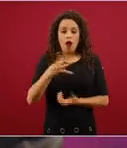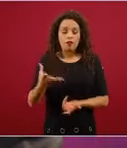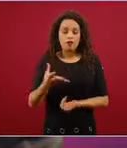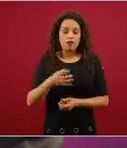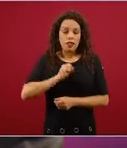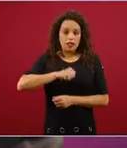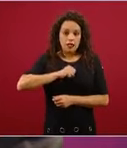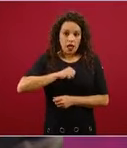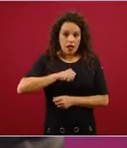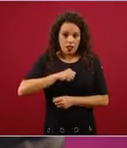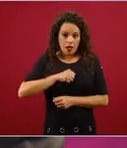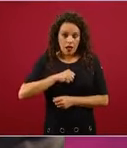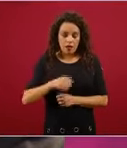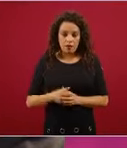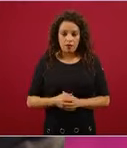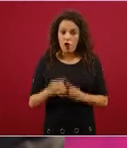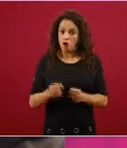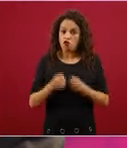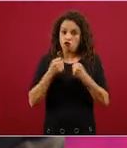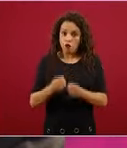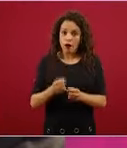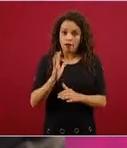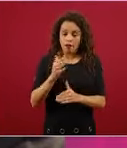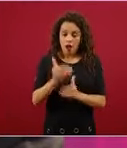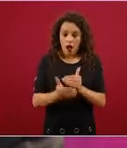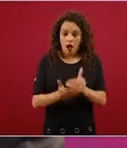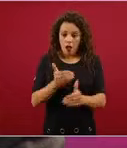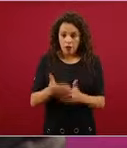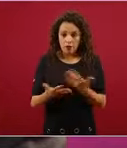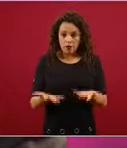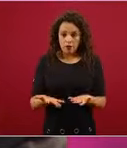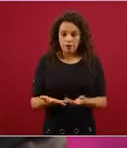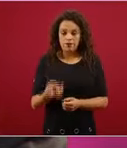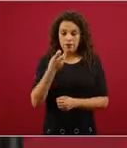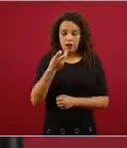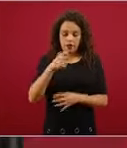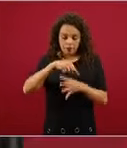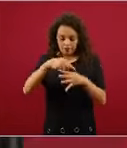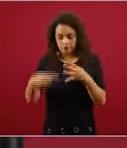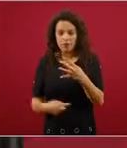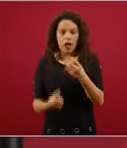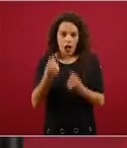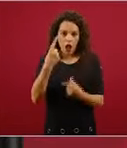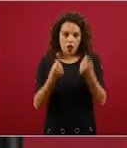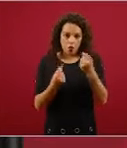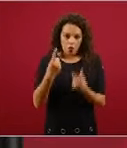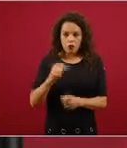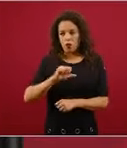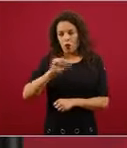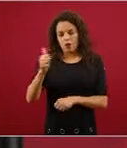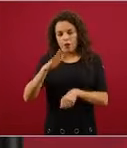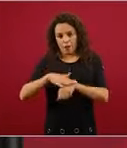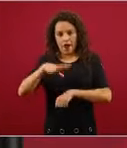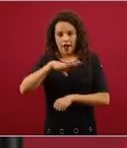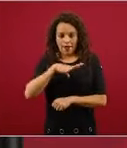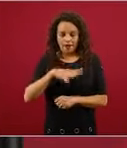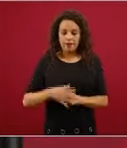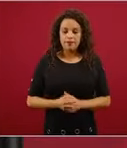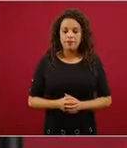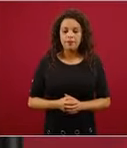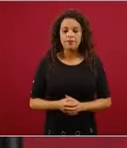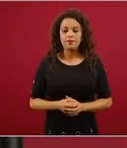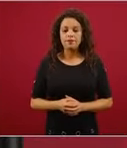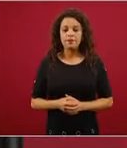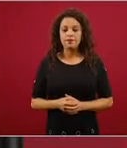etapas avanzadas del deterioro del sistema inmune, por mencionar solo algunos. La oportunidad de